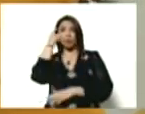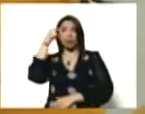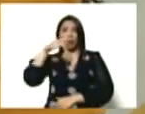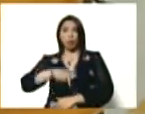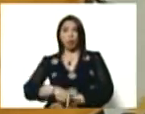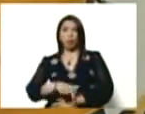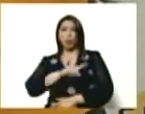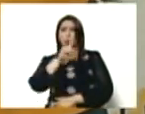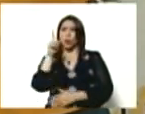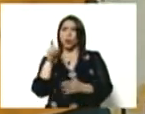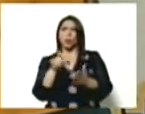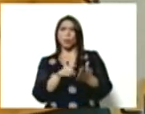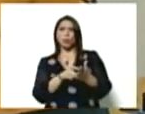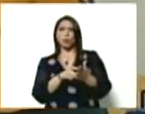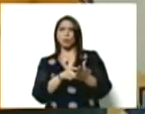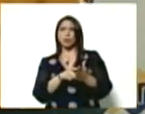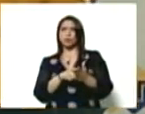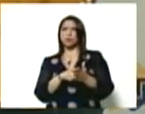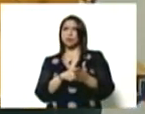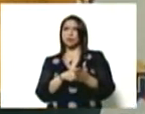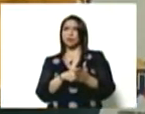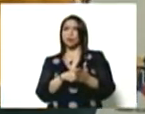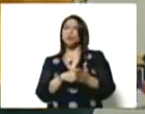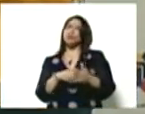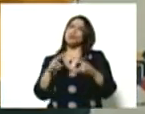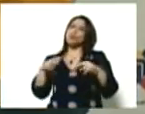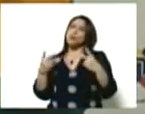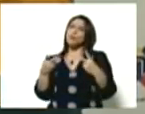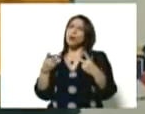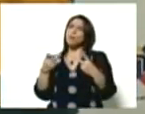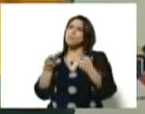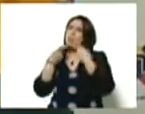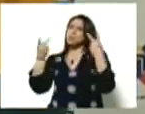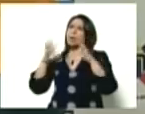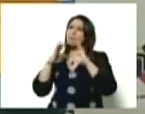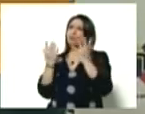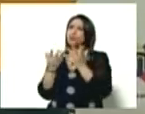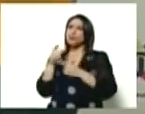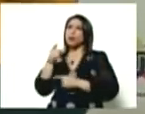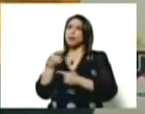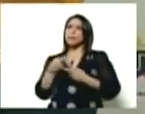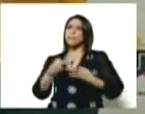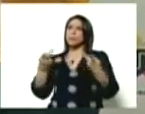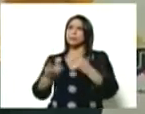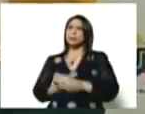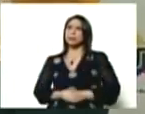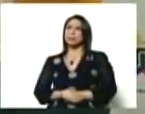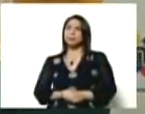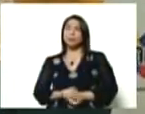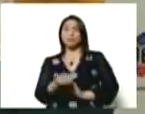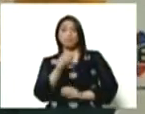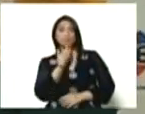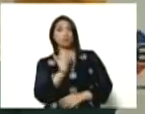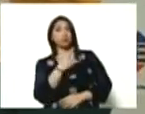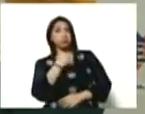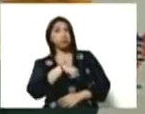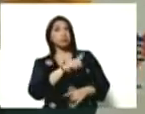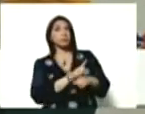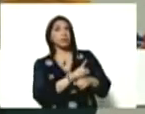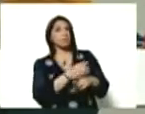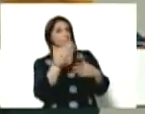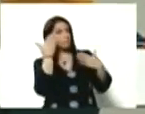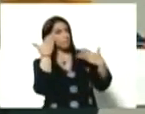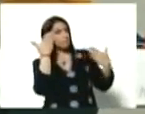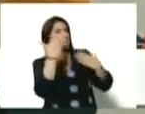Es completamente novedosa. ¿Cuál es su apreciación y qué mensaje le enviamos al mundo con esta presentación? Bueno, en principio quiero felicitar